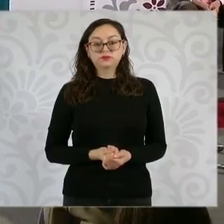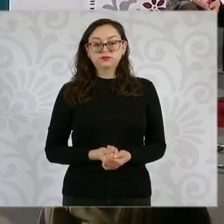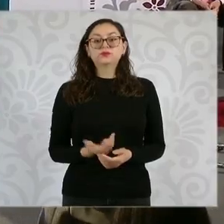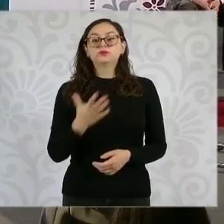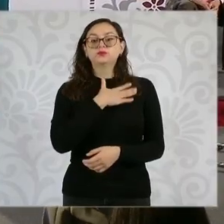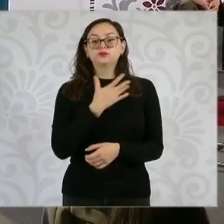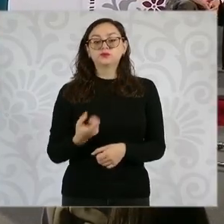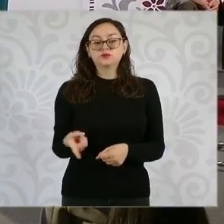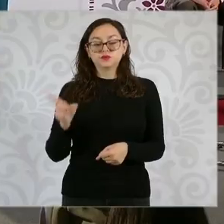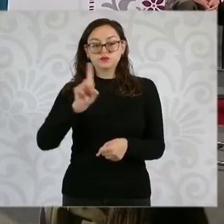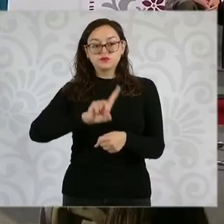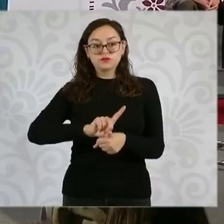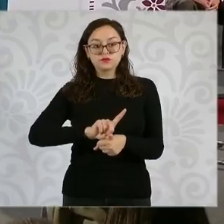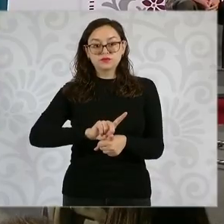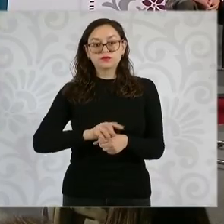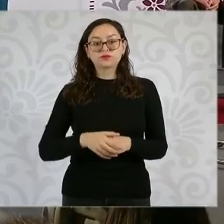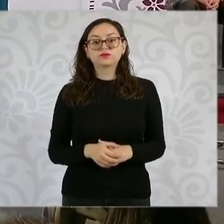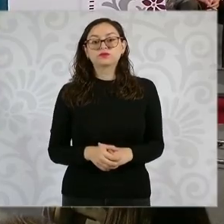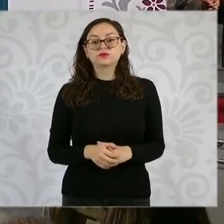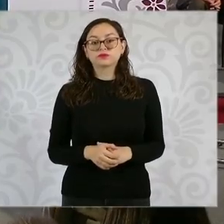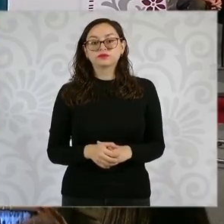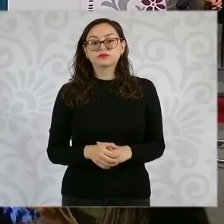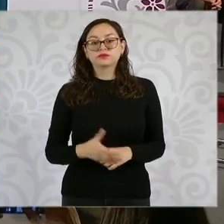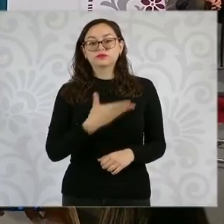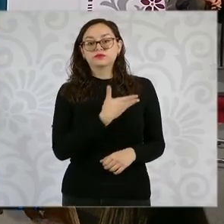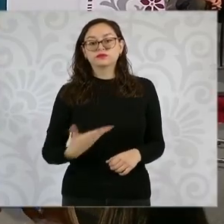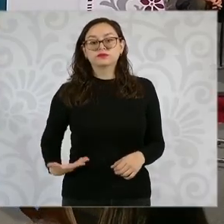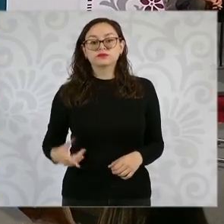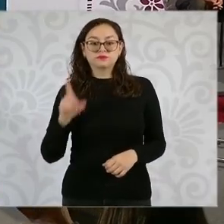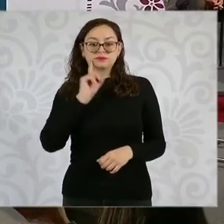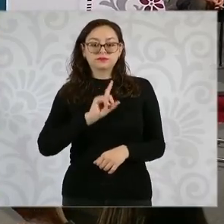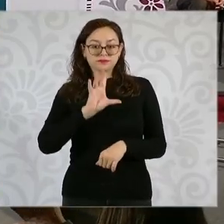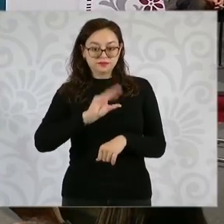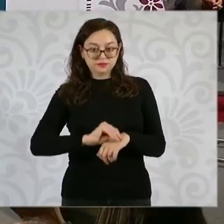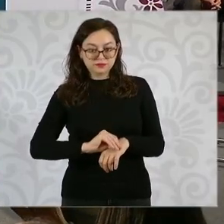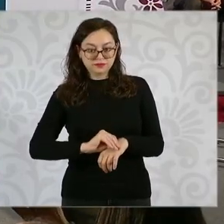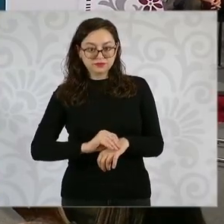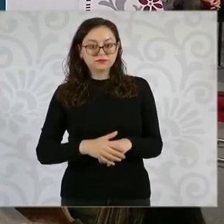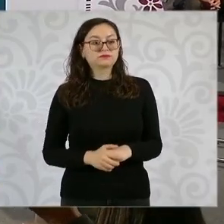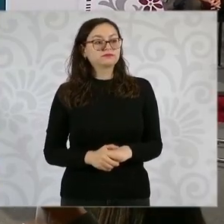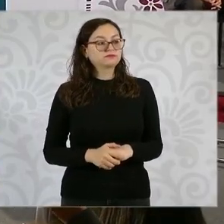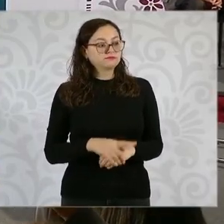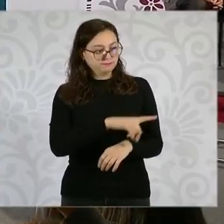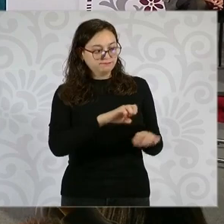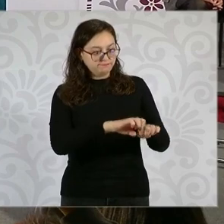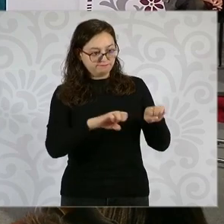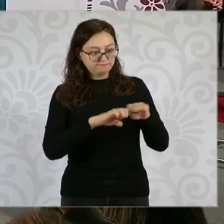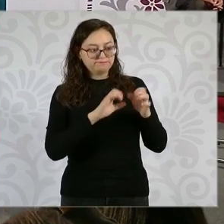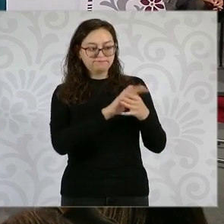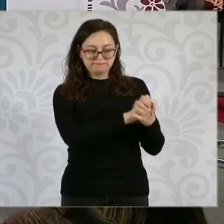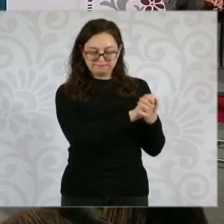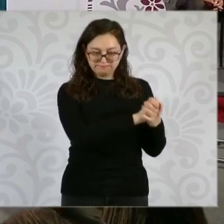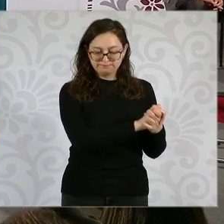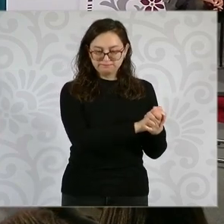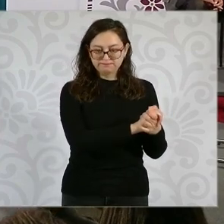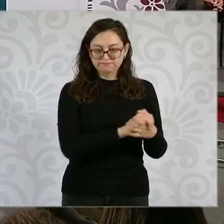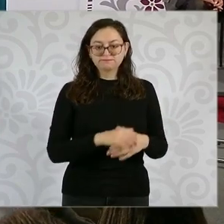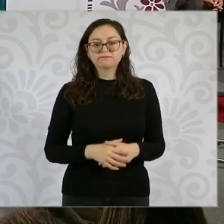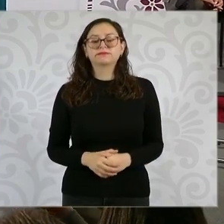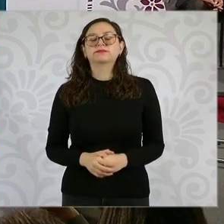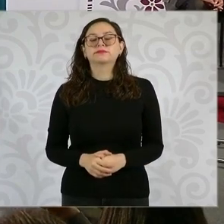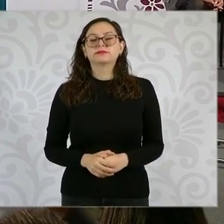Muy buenos días. Con su permiso, presidenta, saludo a mis compañeros. El día de